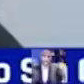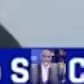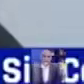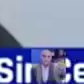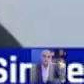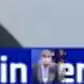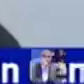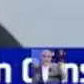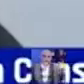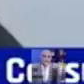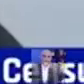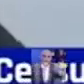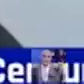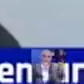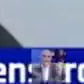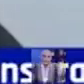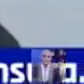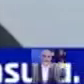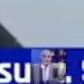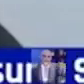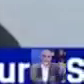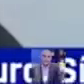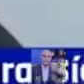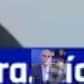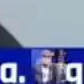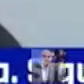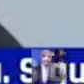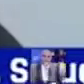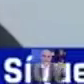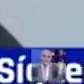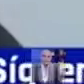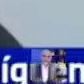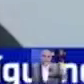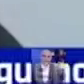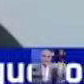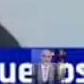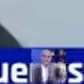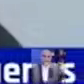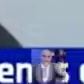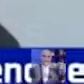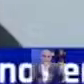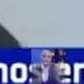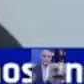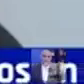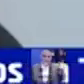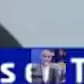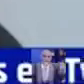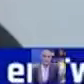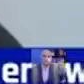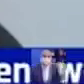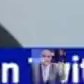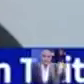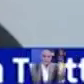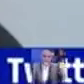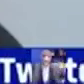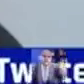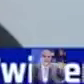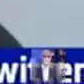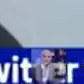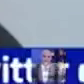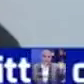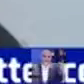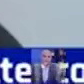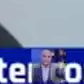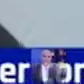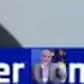la Cuarta Transformación, que no tiene argumentos. Entonces, Carmen Aristegui está cayendo en un juego que